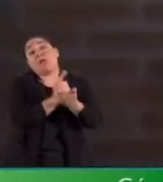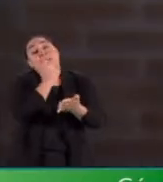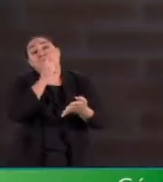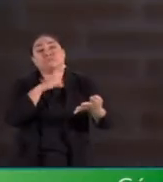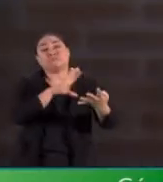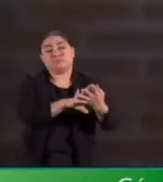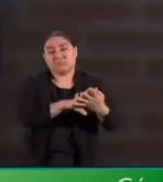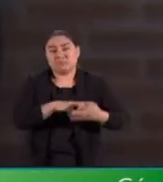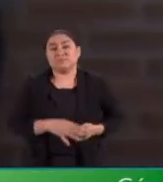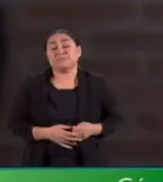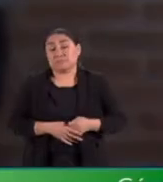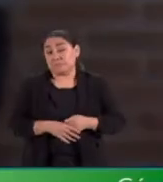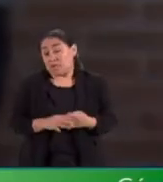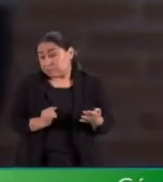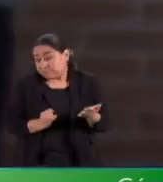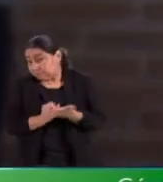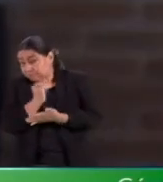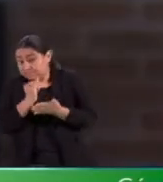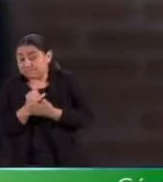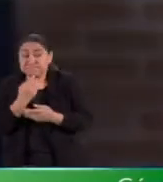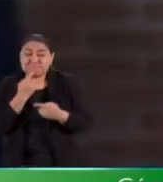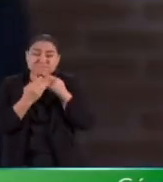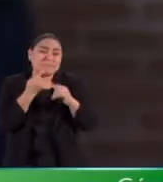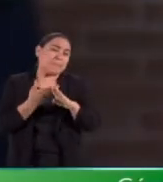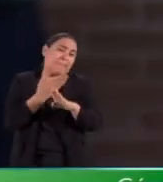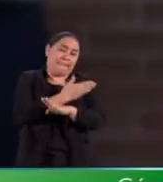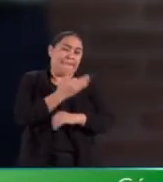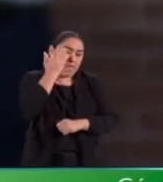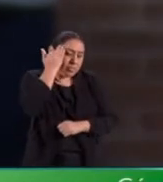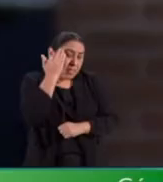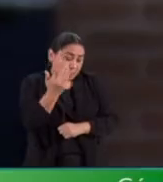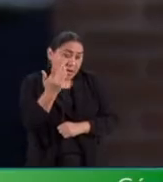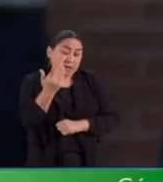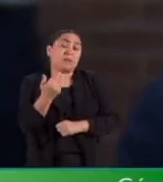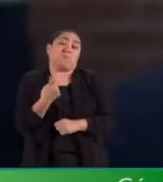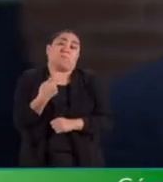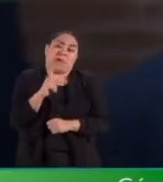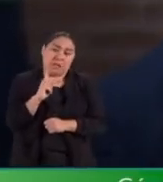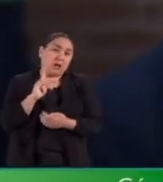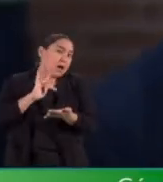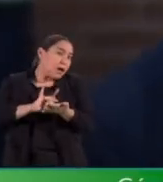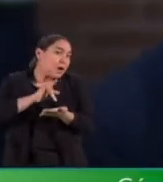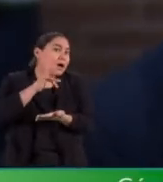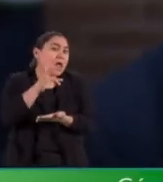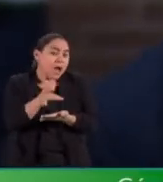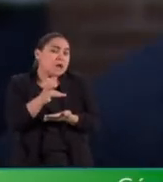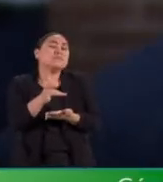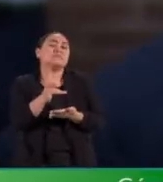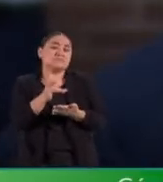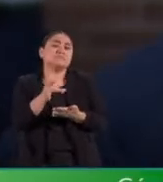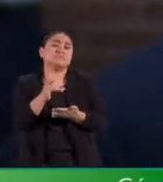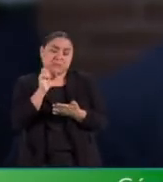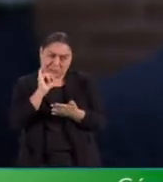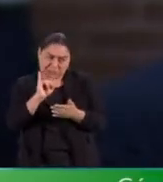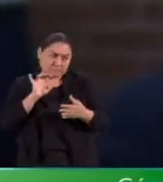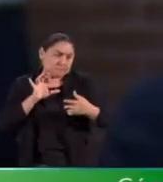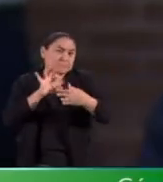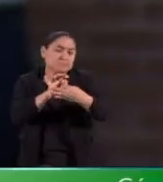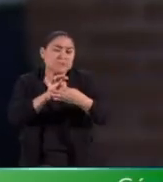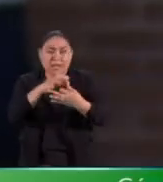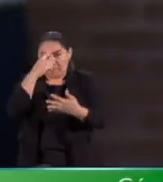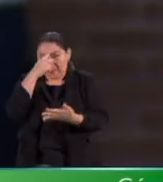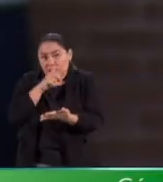Todas esas decisiones impopulares en su momento, pero que finalmente se lograron articular en el lenguaje de los